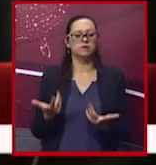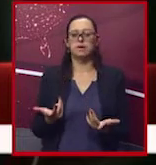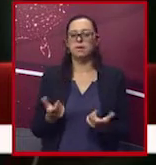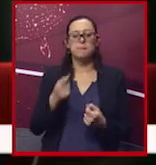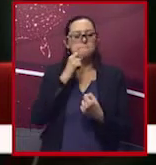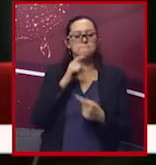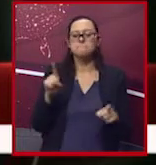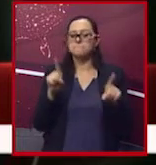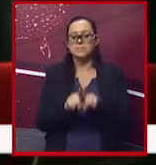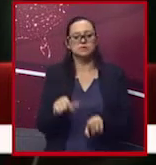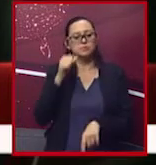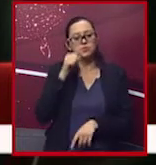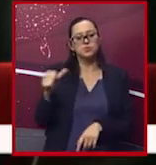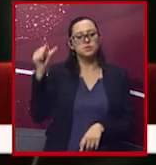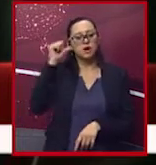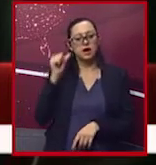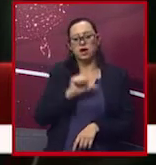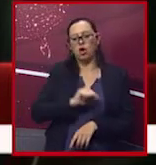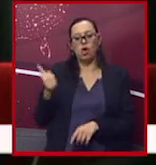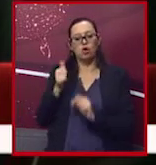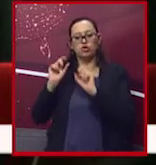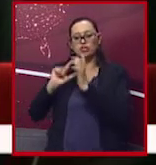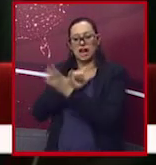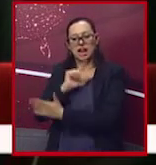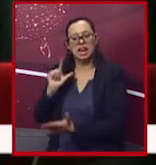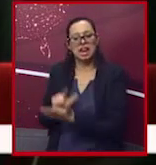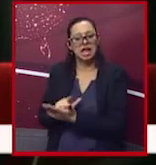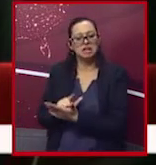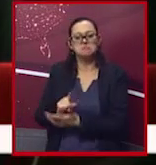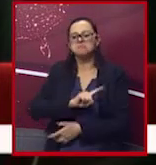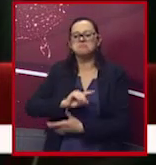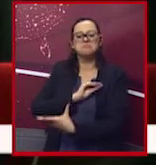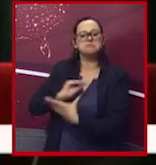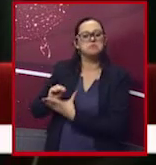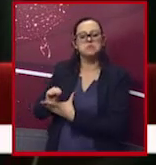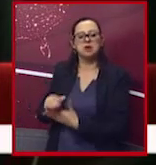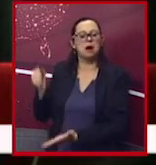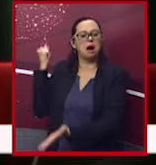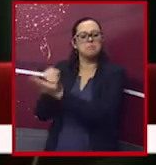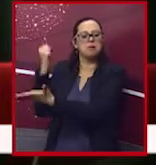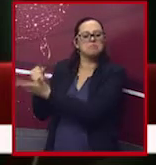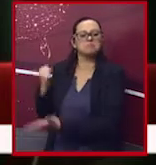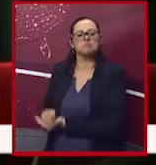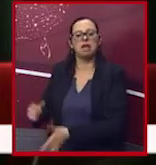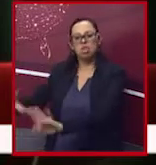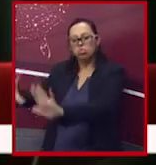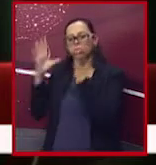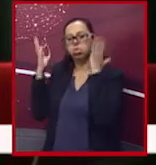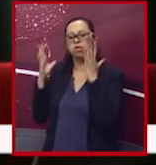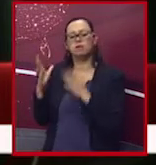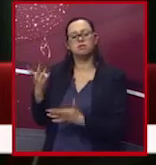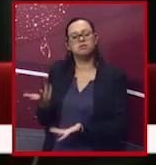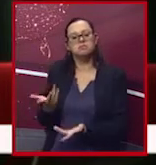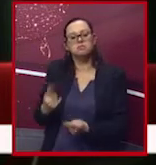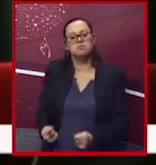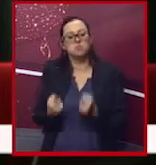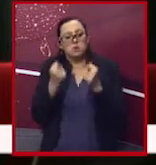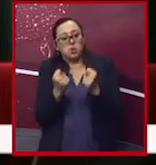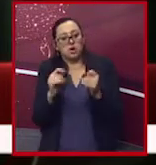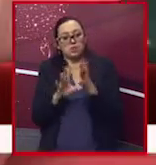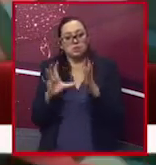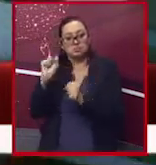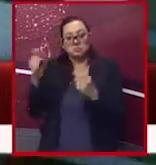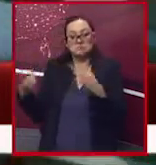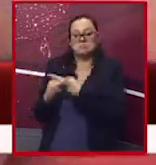mismo que ayer les decíamos en publicidad oficial, hicieron oídos sordos, la aprobaron y no les importó incluso que dijéramos que era